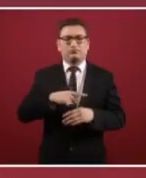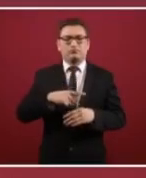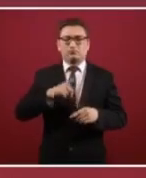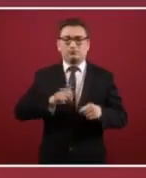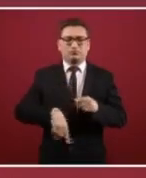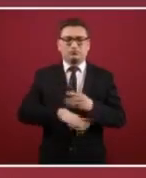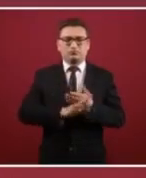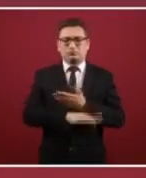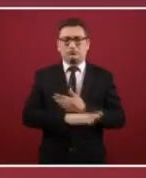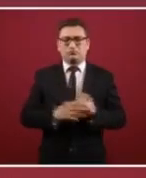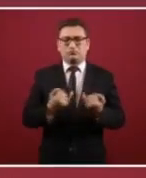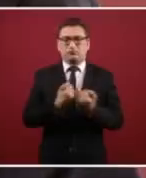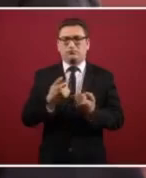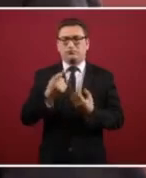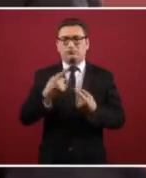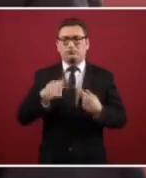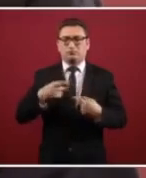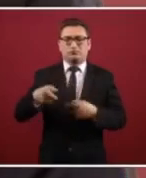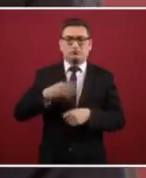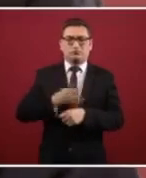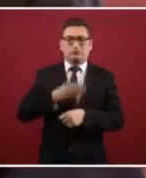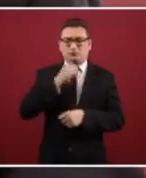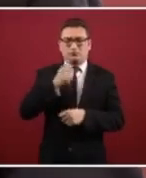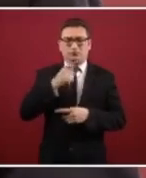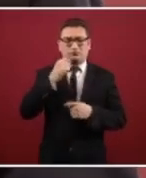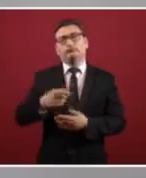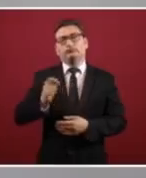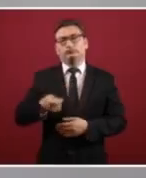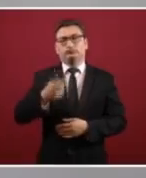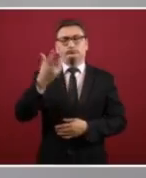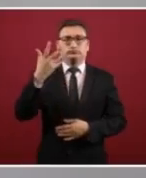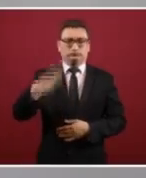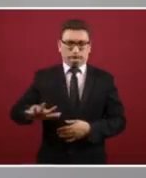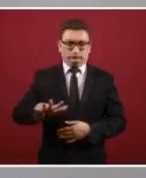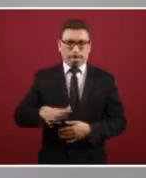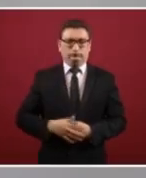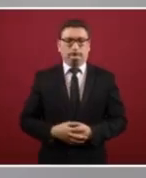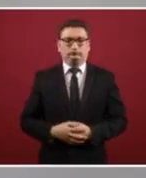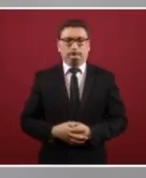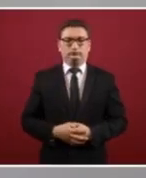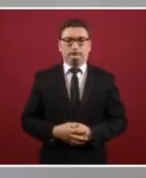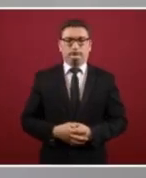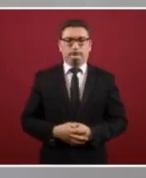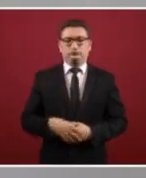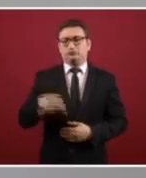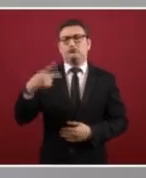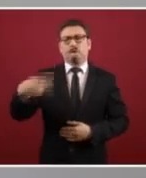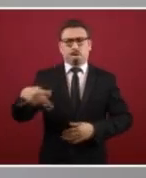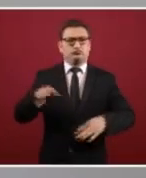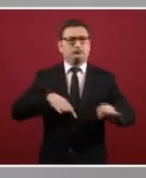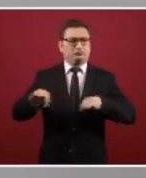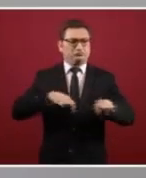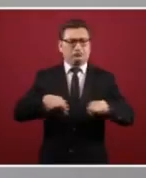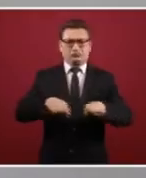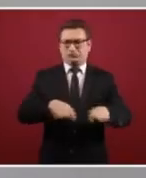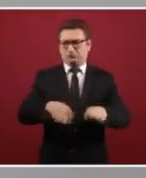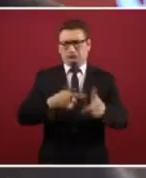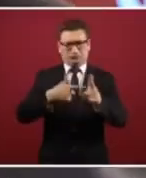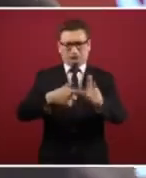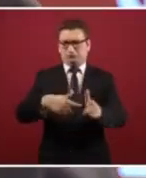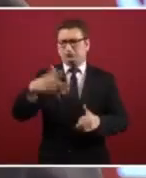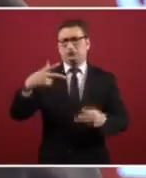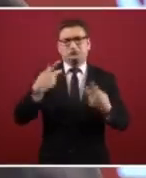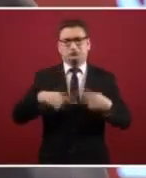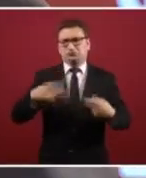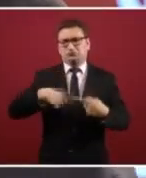No le hace que sea polémico. Durante la conferencia mañanera, también se refirió a la terna para cubrir